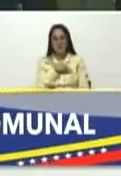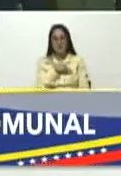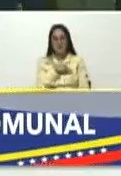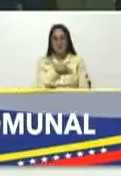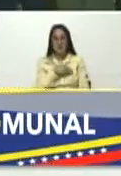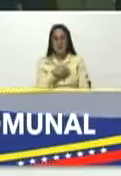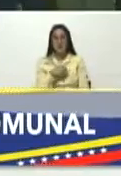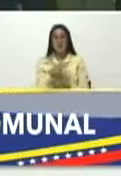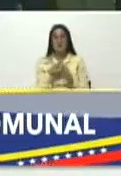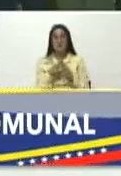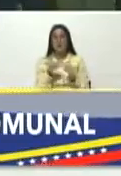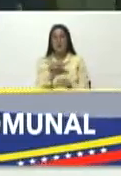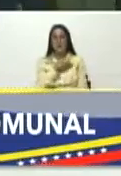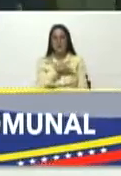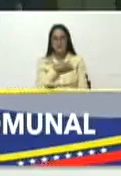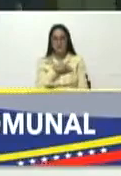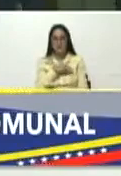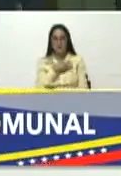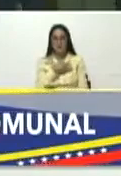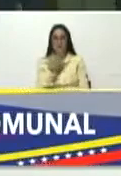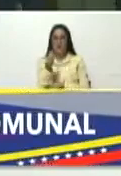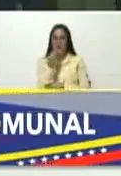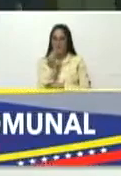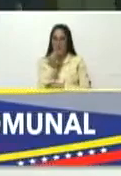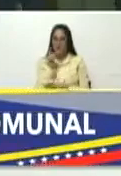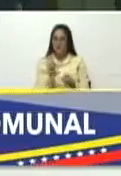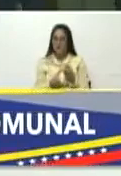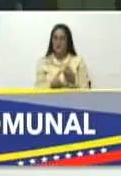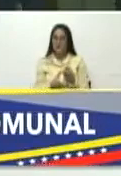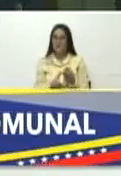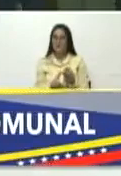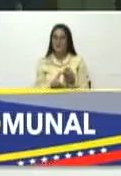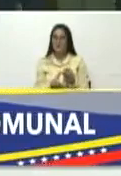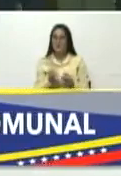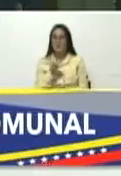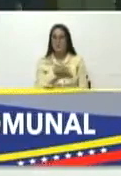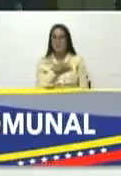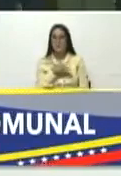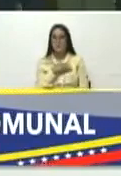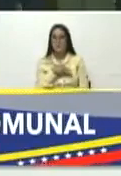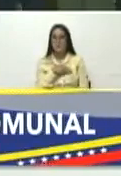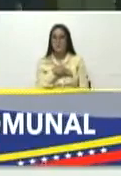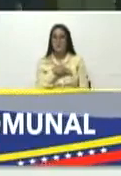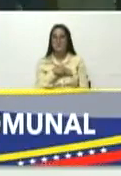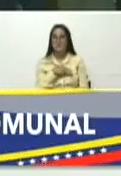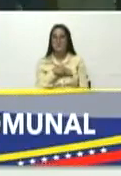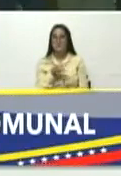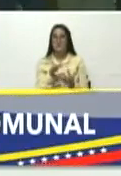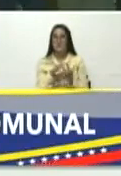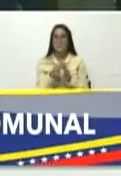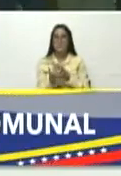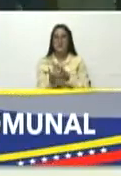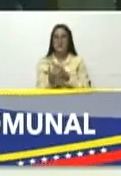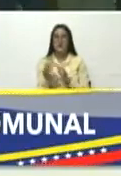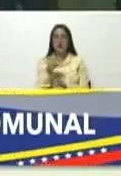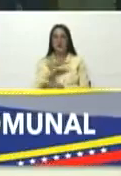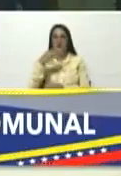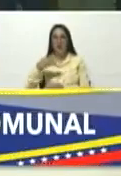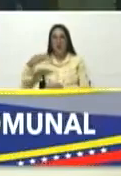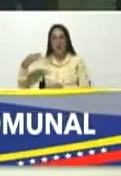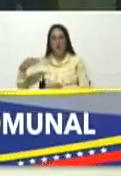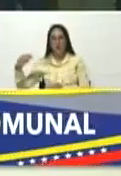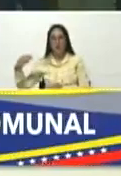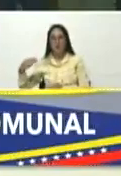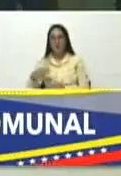las misiones, la misión alimentación, la misión Barrio Nuevo, Barrio